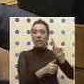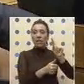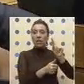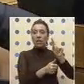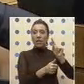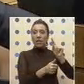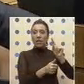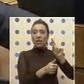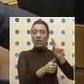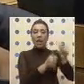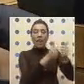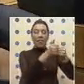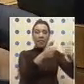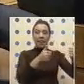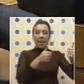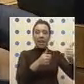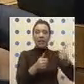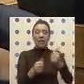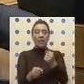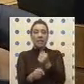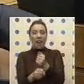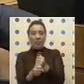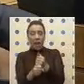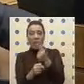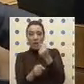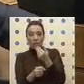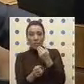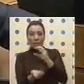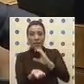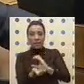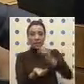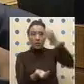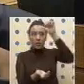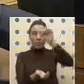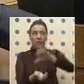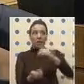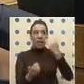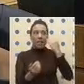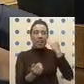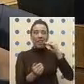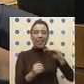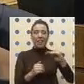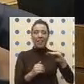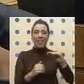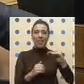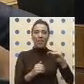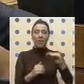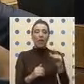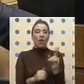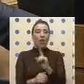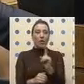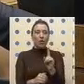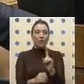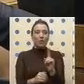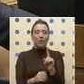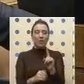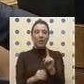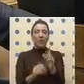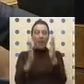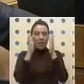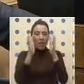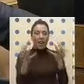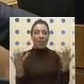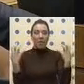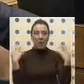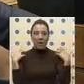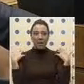también dirigentes de los trabajadores de los centros penitenciarios de menores, y no se enfocaron las